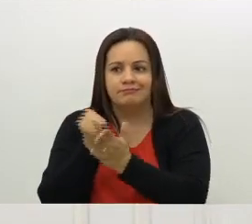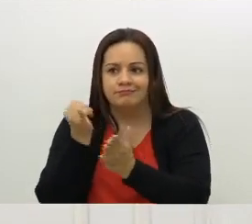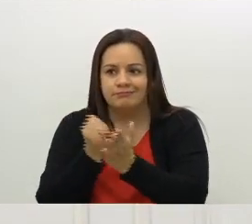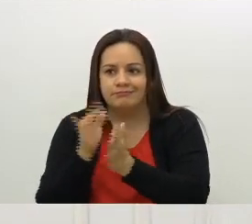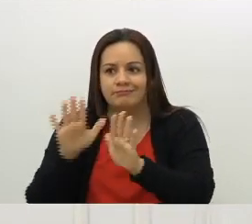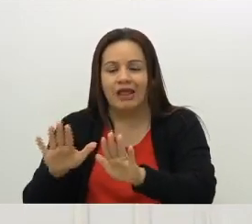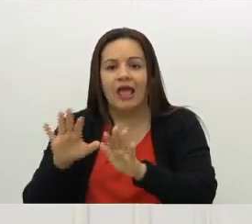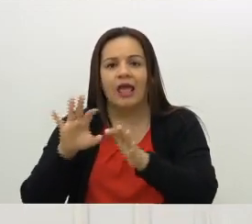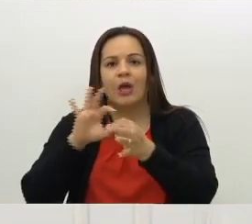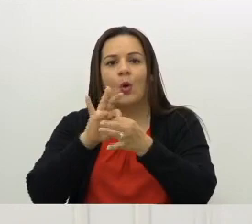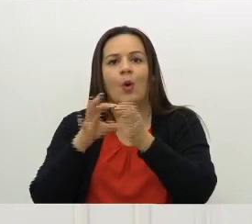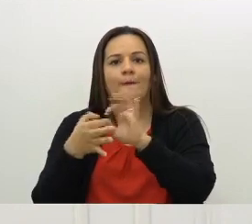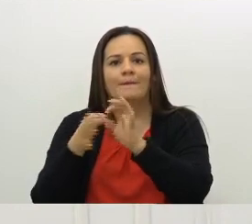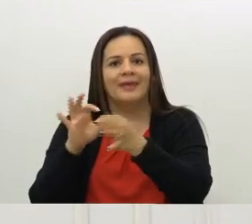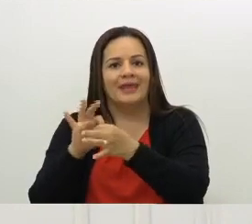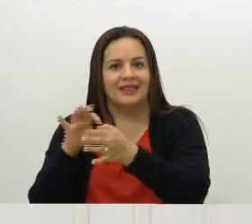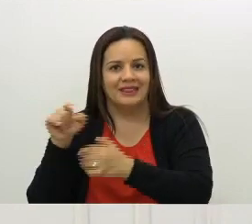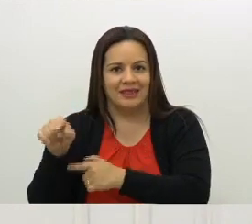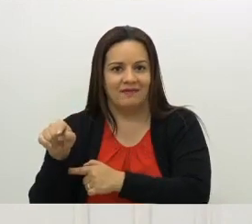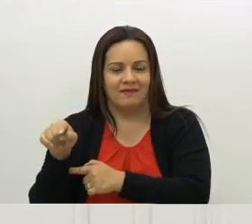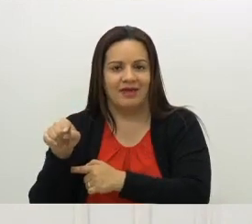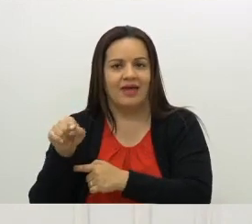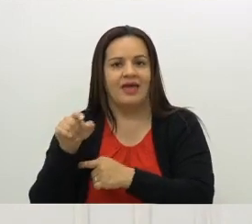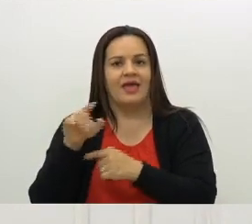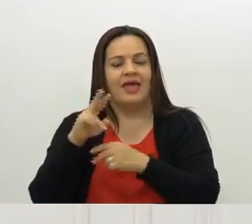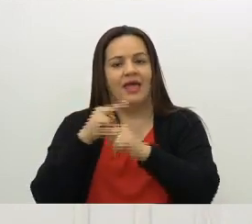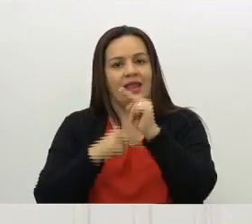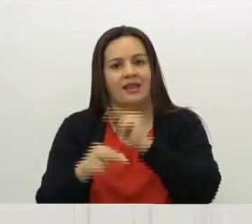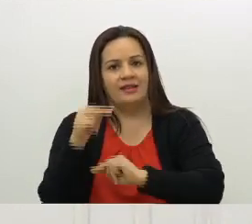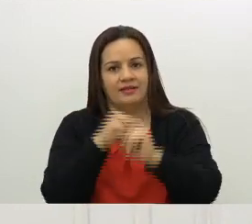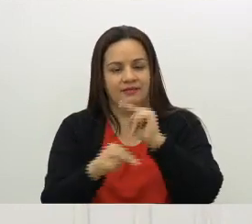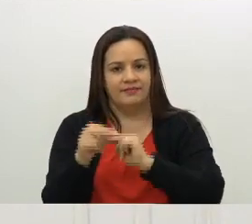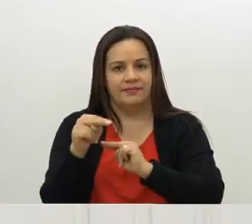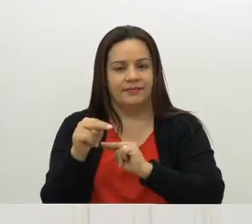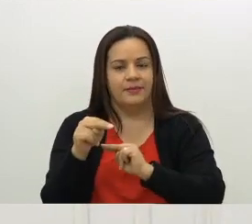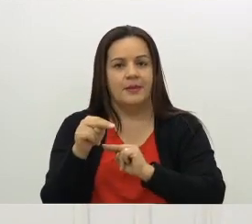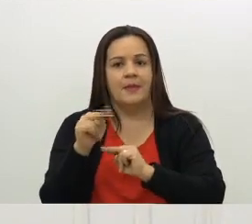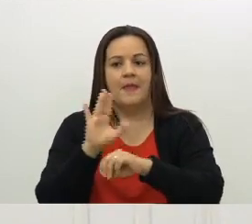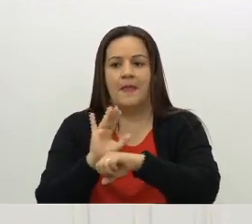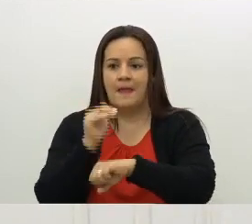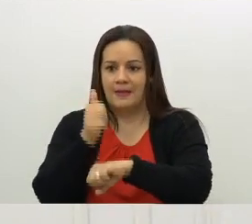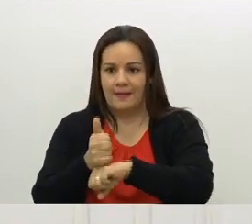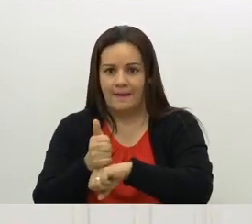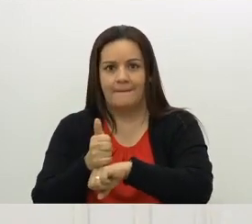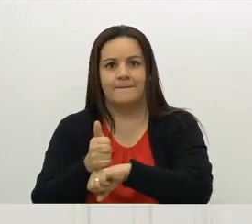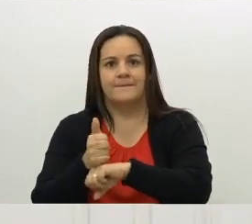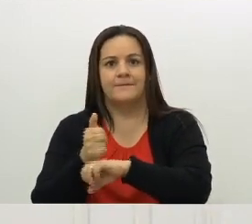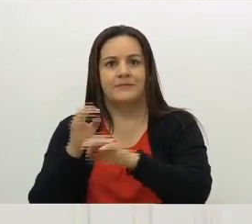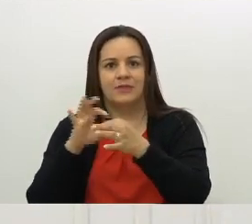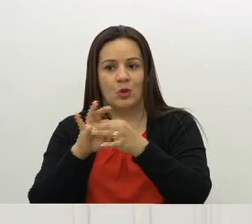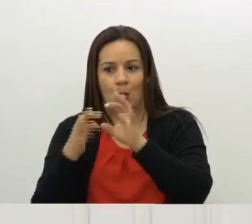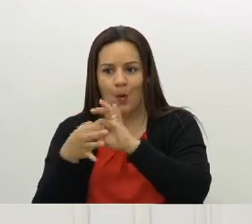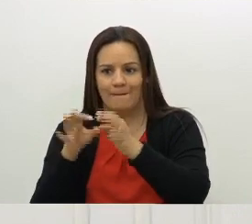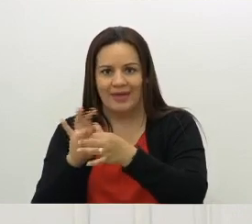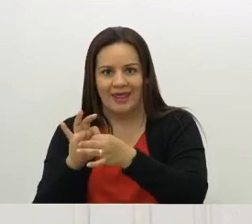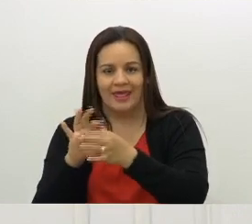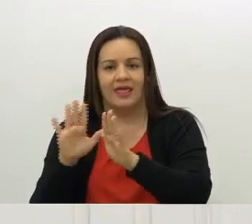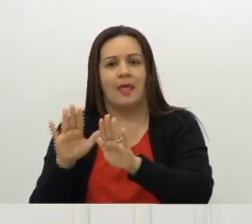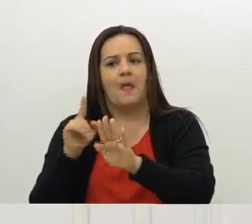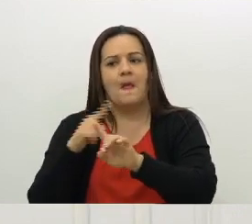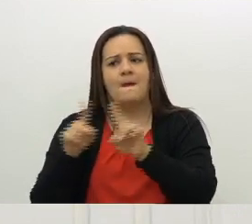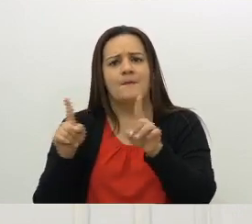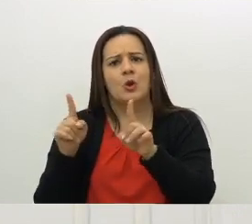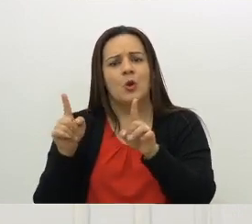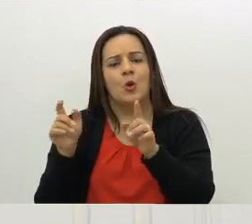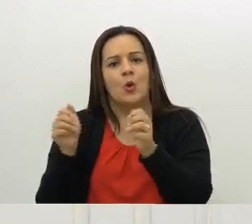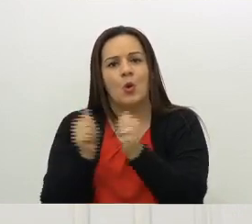cooperativiza el negocio, forma una cooperativa, pero con un pequeño,